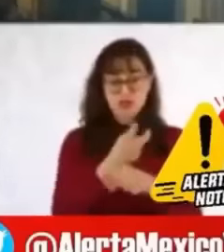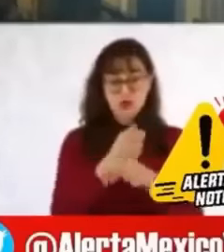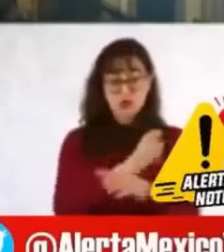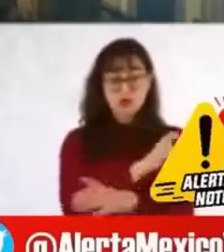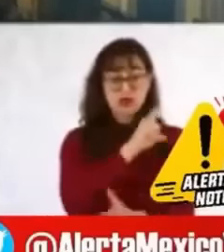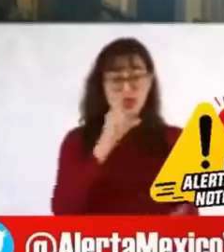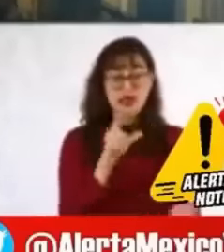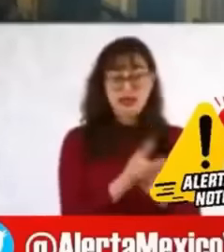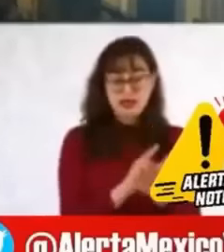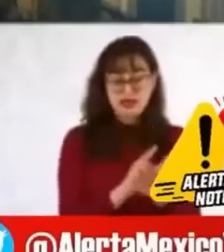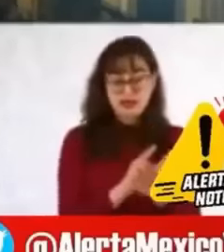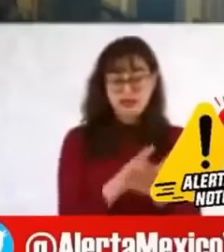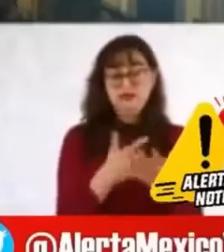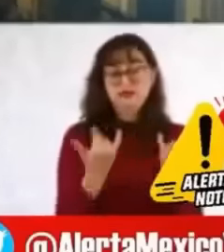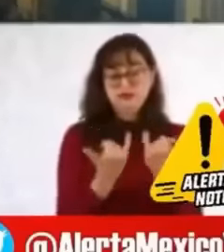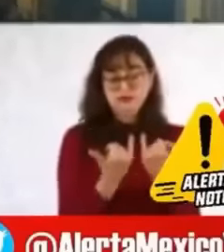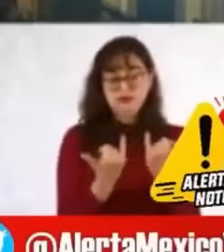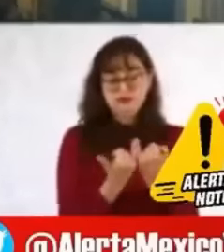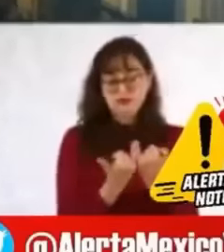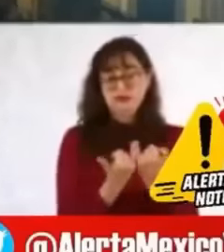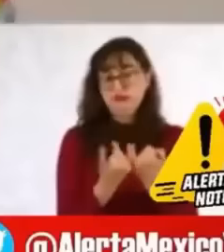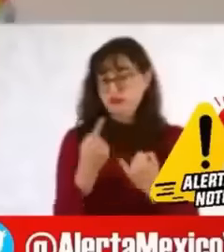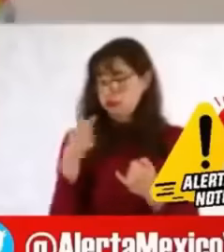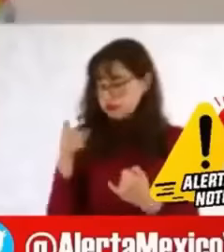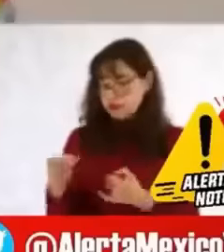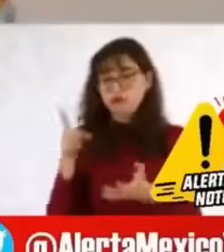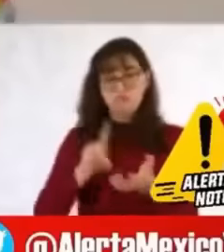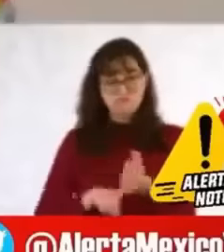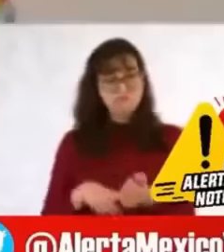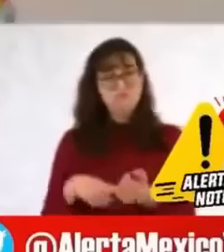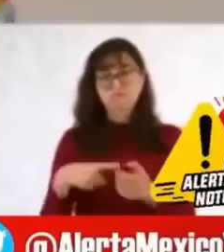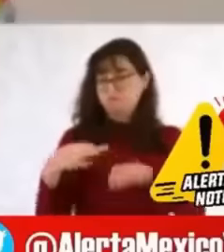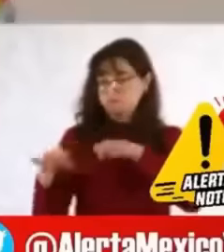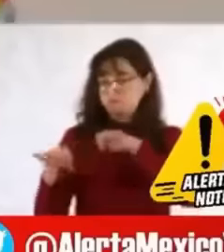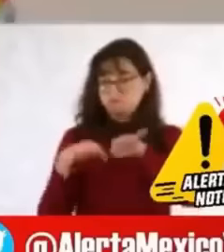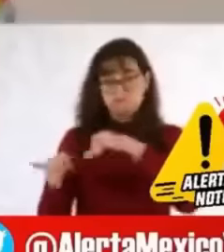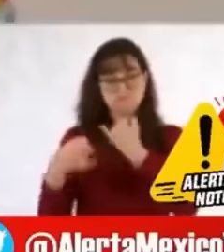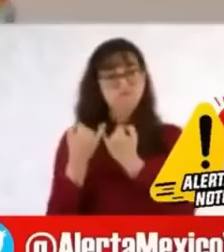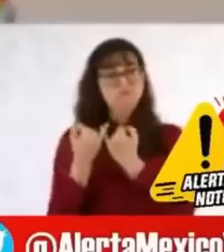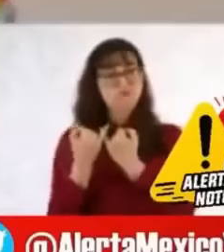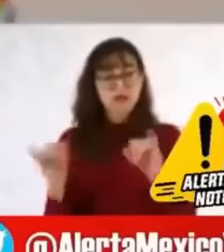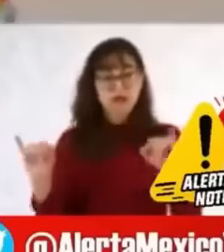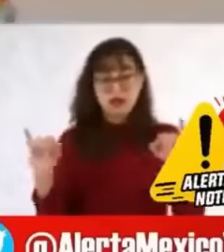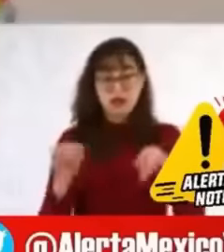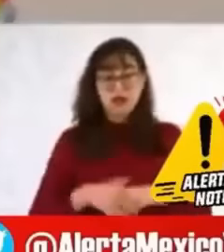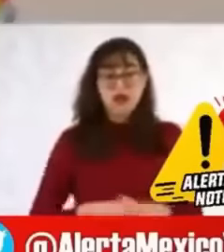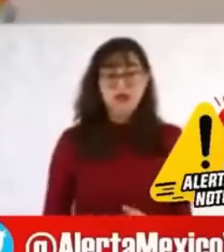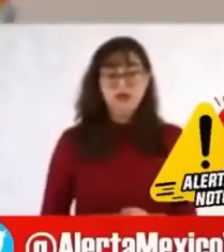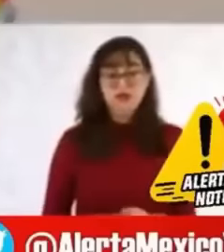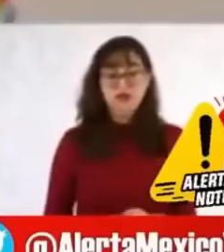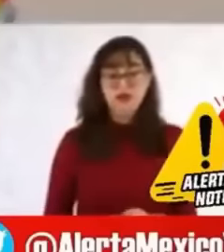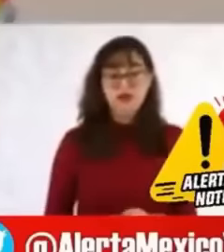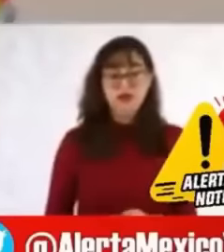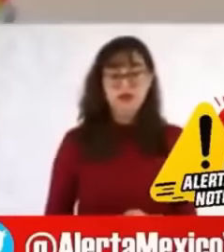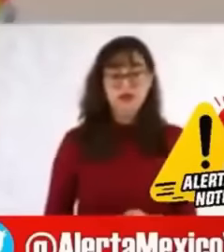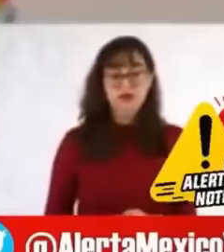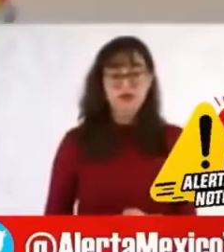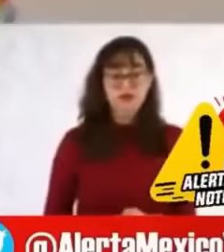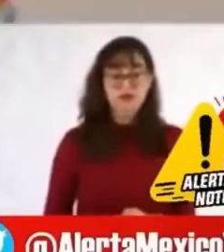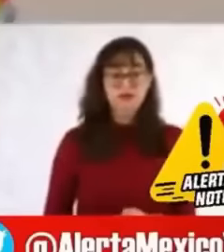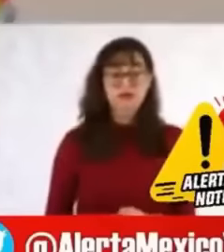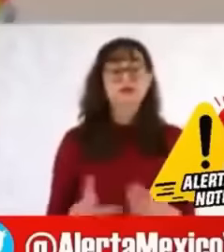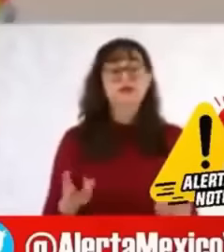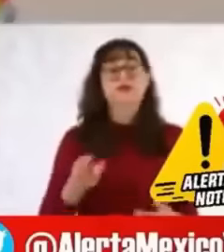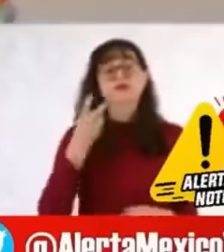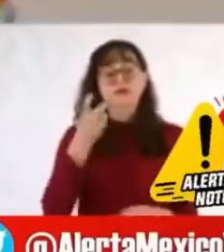tendría ciudadanos que garantizaran esta independencia técnica del organismo. Entonces, se mantiene el espíritu